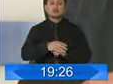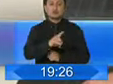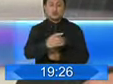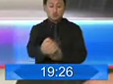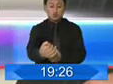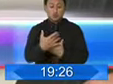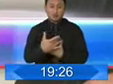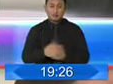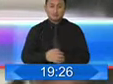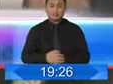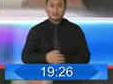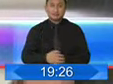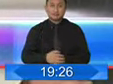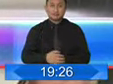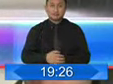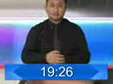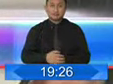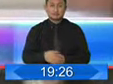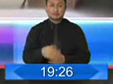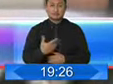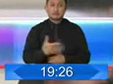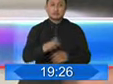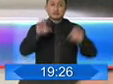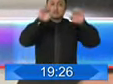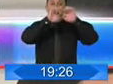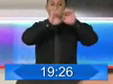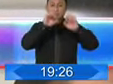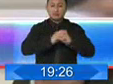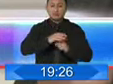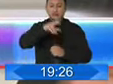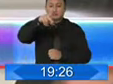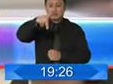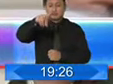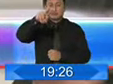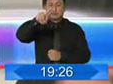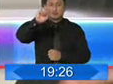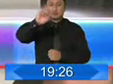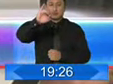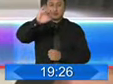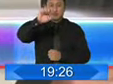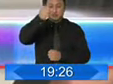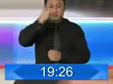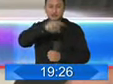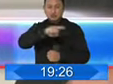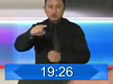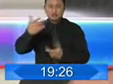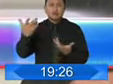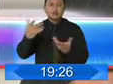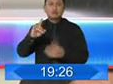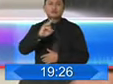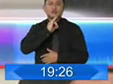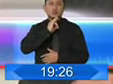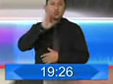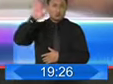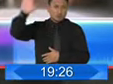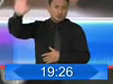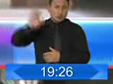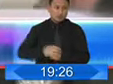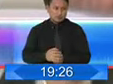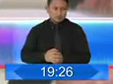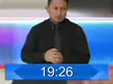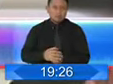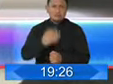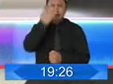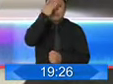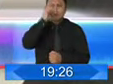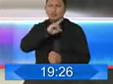informe compañías como la Proinvest que están domiciliadas en Estados Unidos, ¿por qué no solicitó